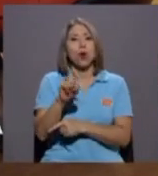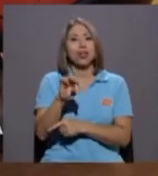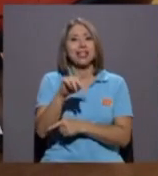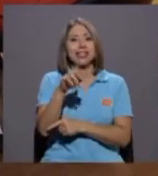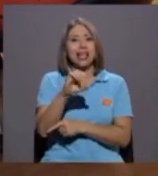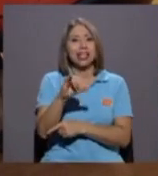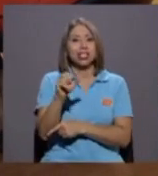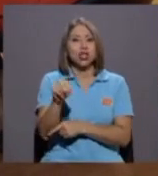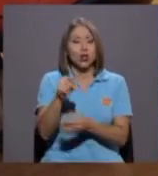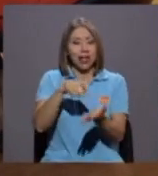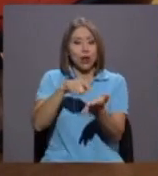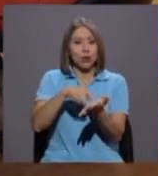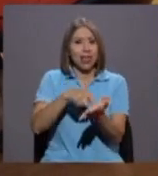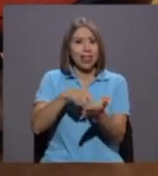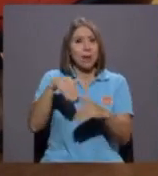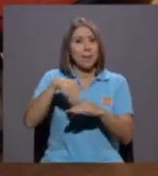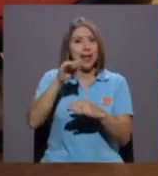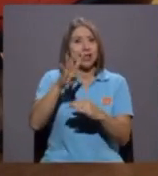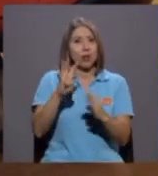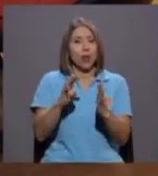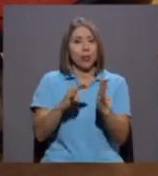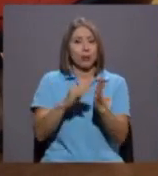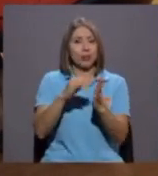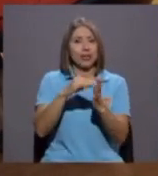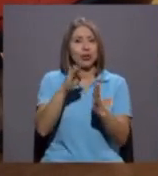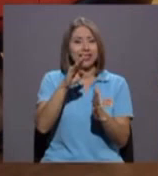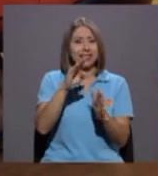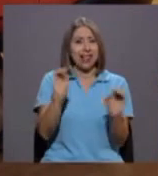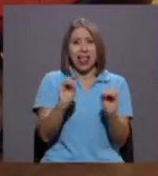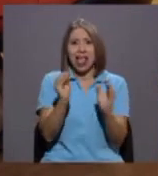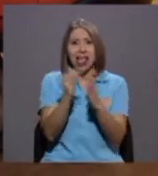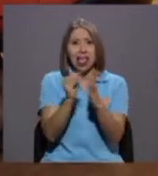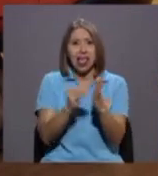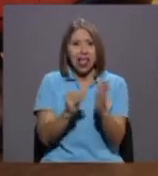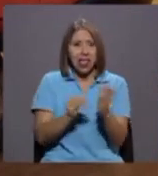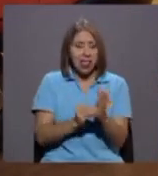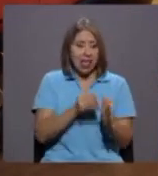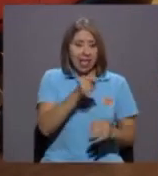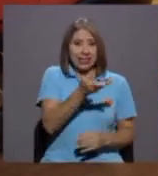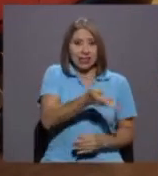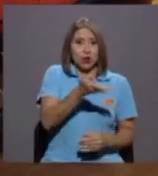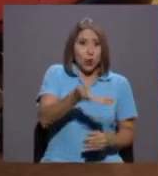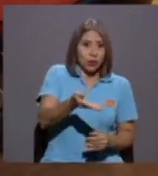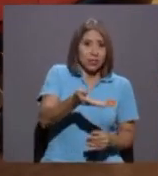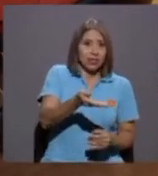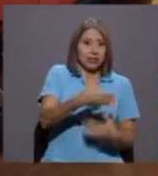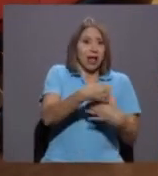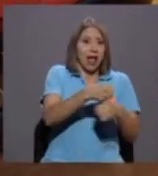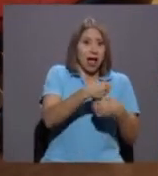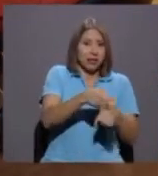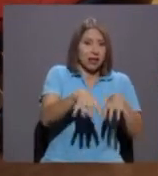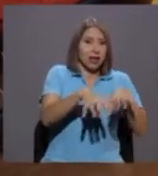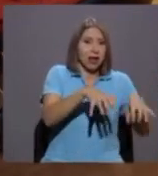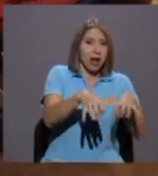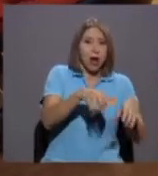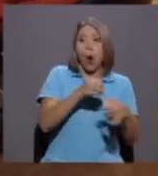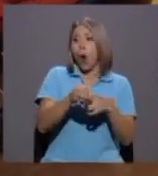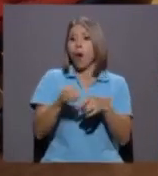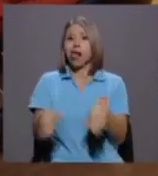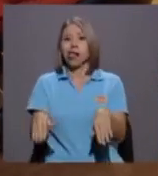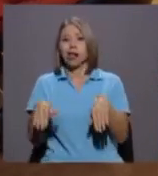registro. Ese tipo de acciones o no acciones son las que provocan que la Contraloría no